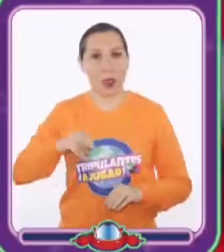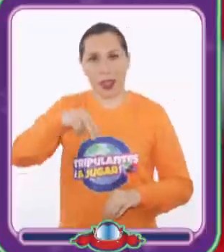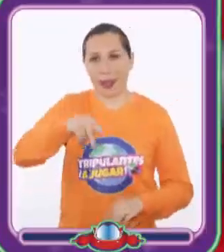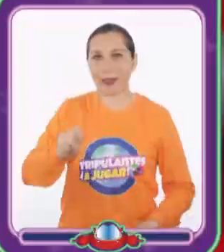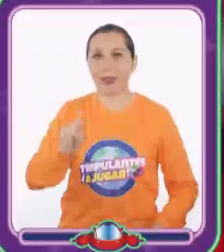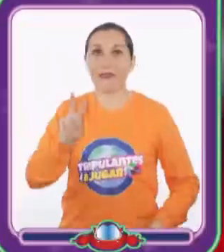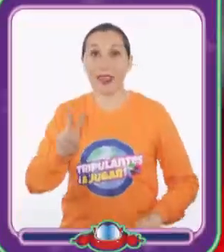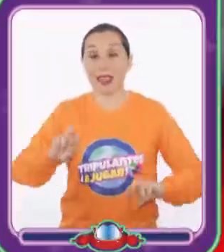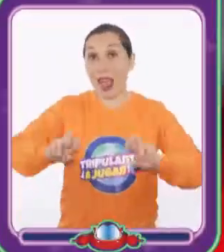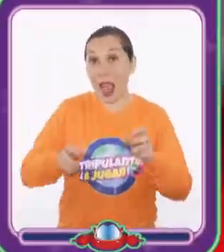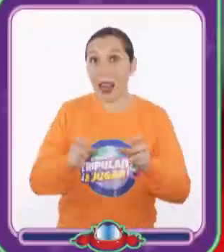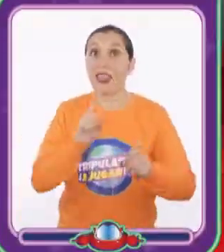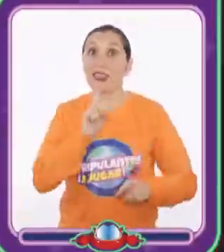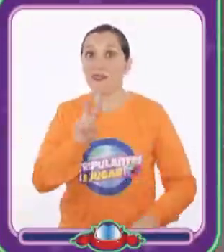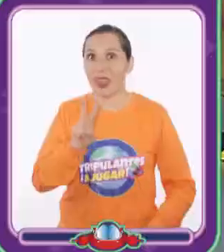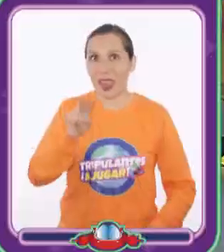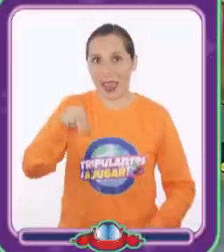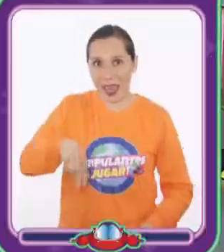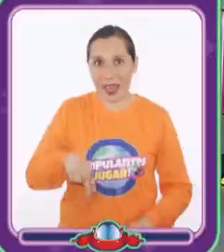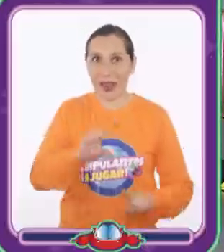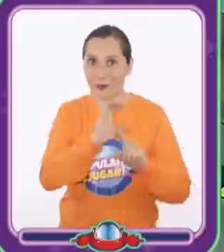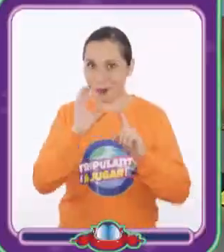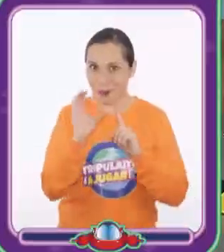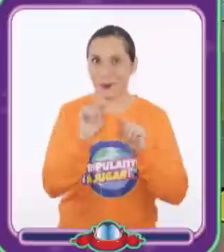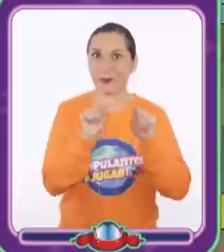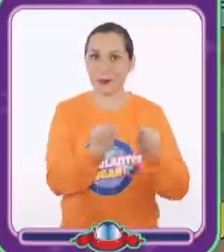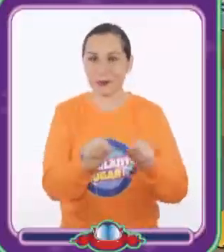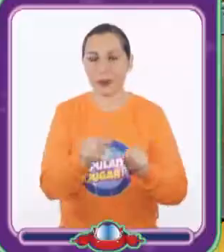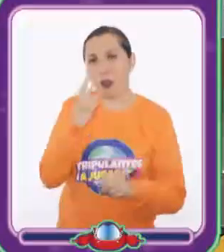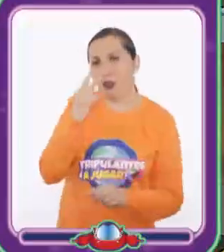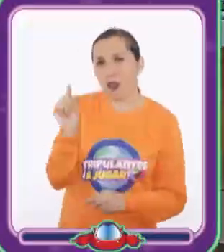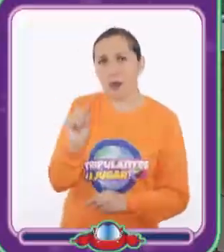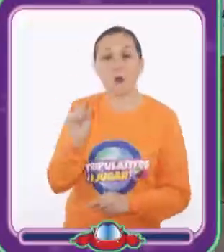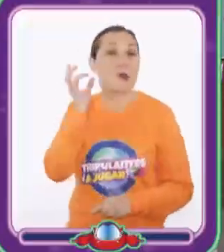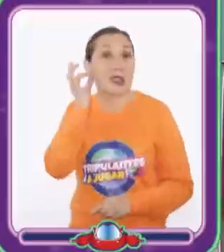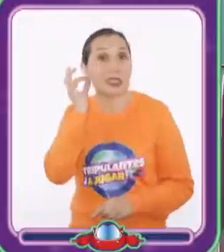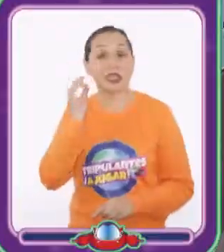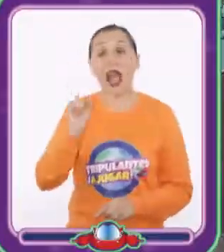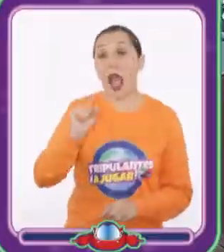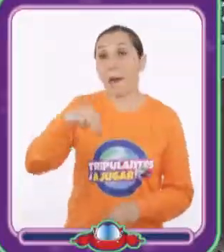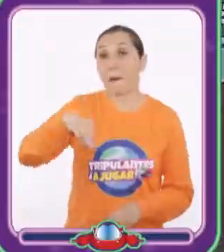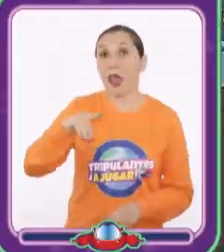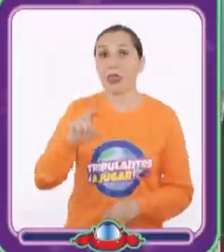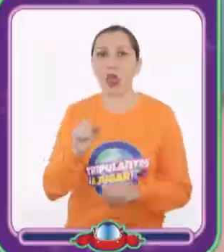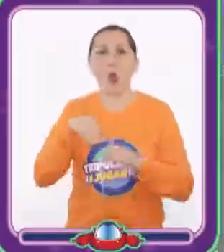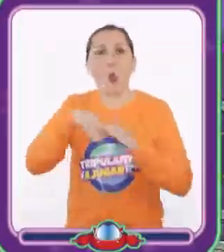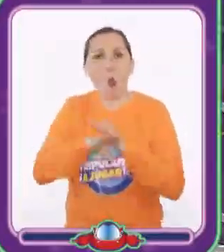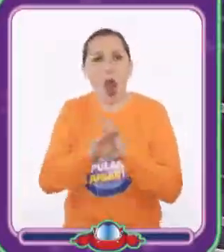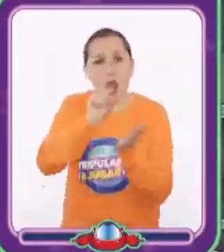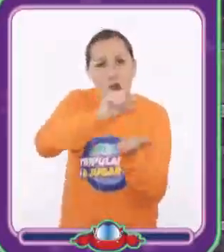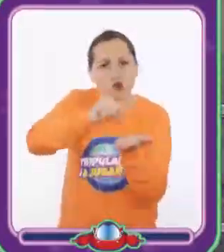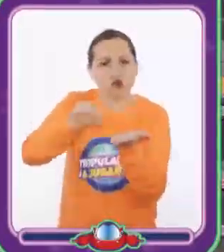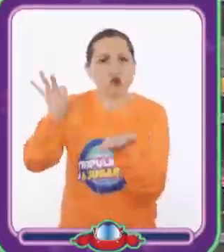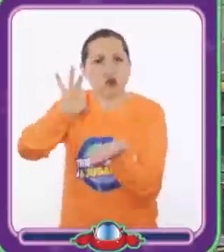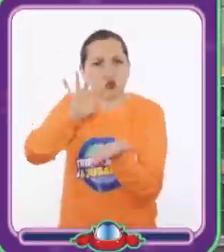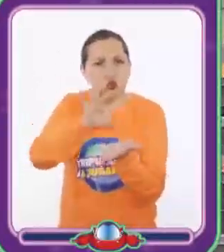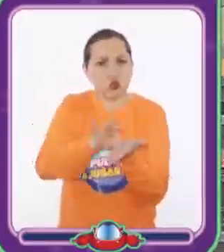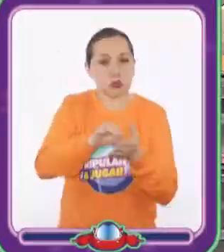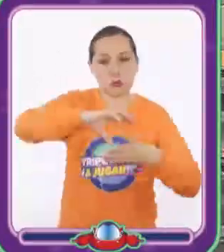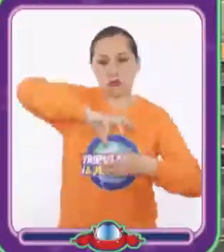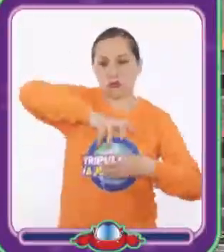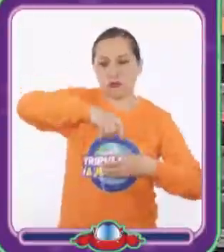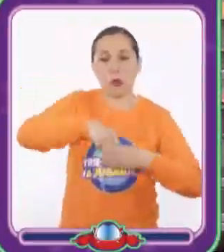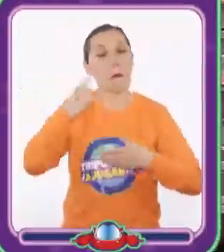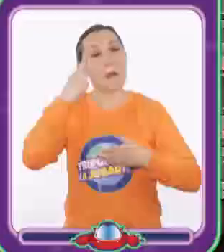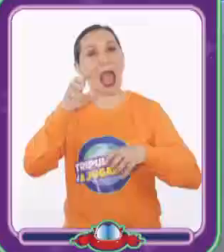canal cultural familiar de TVN. Recién veíamos a Amanda, una niña que guardaba insectos en frascos porque creen que son